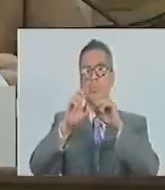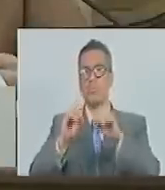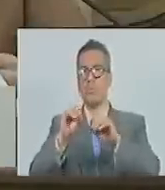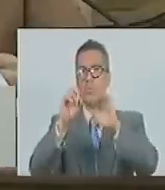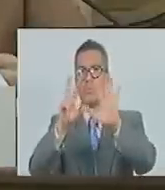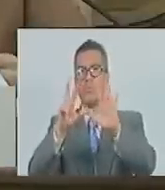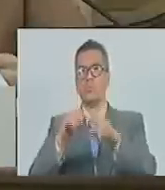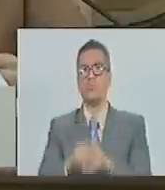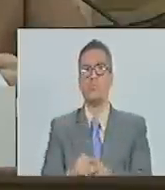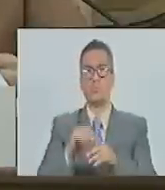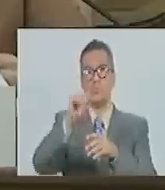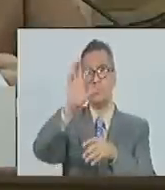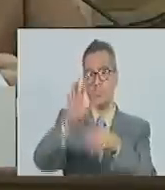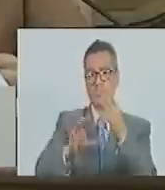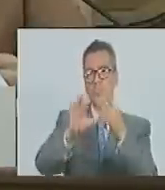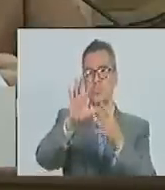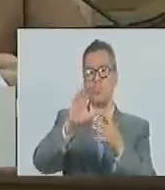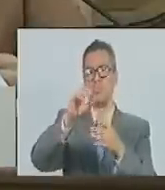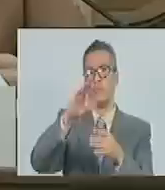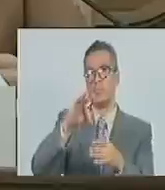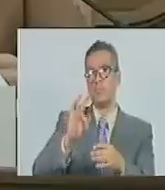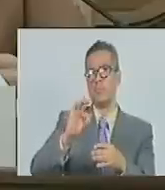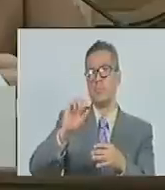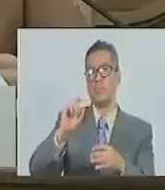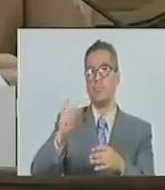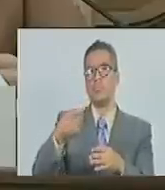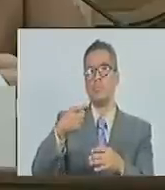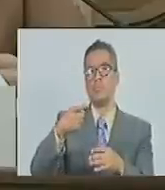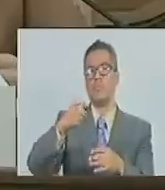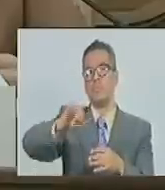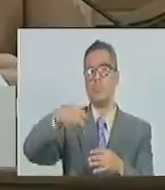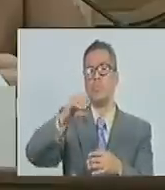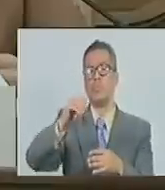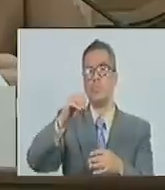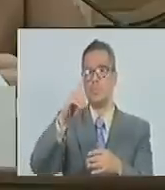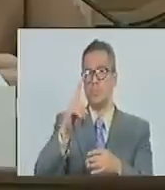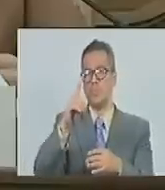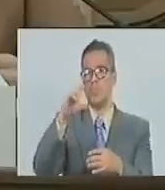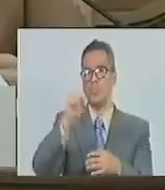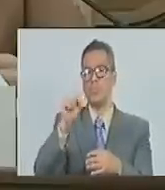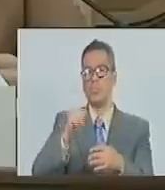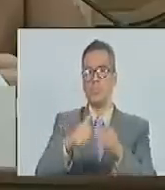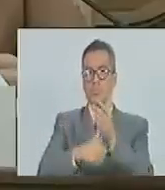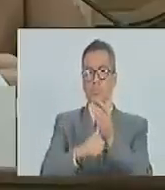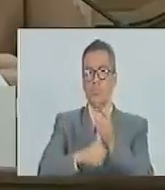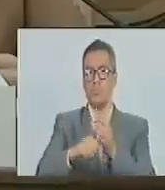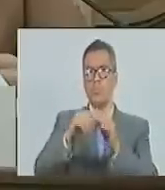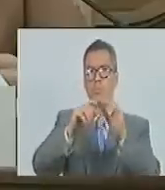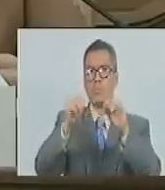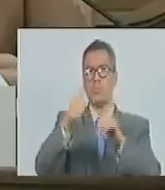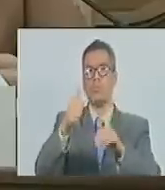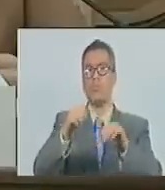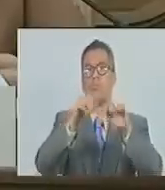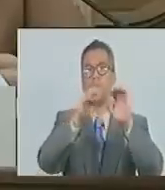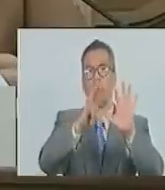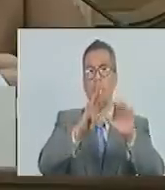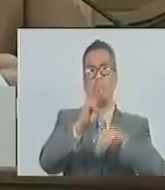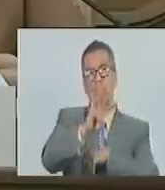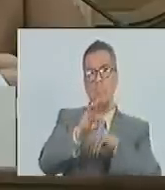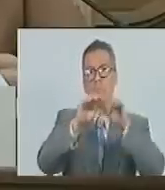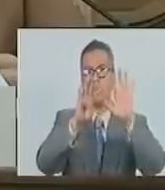4077208. 5. Francisco José Garcés da Silva, cédula de identidad